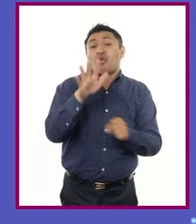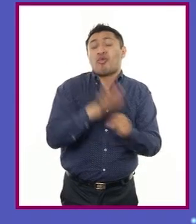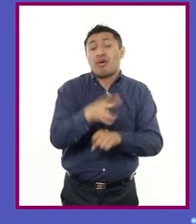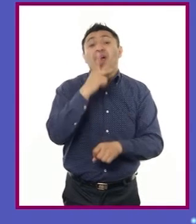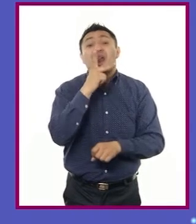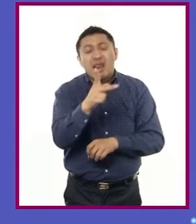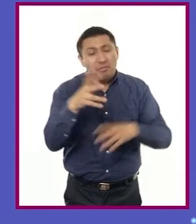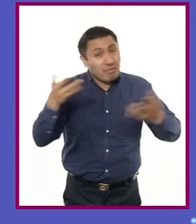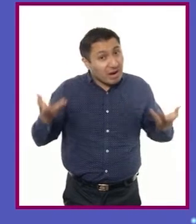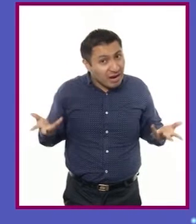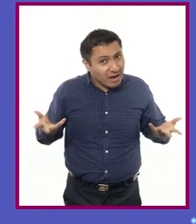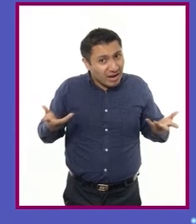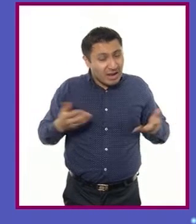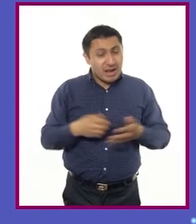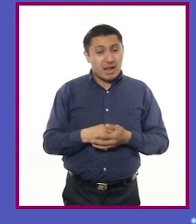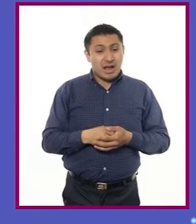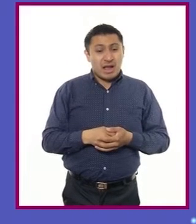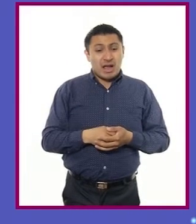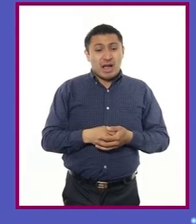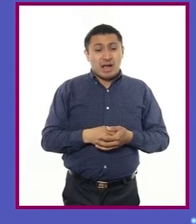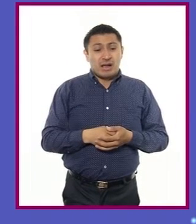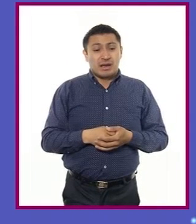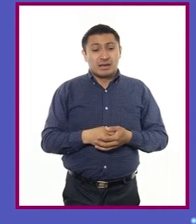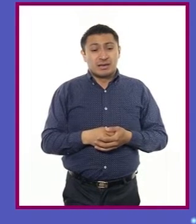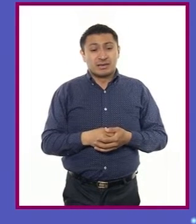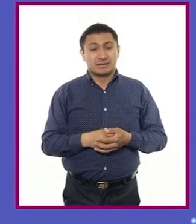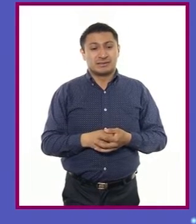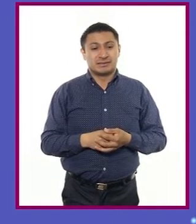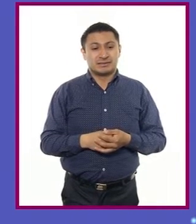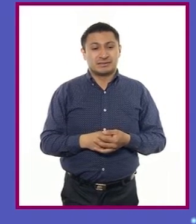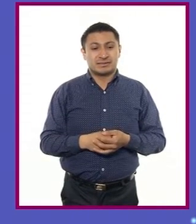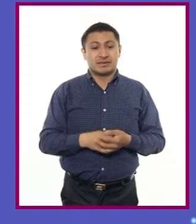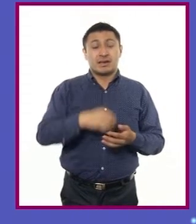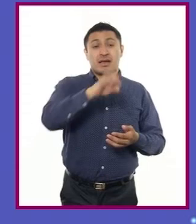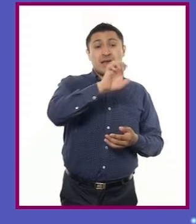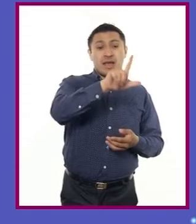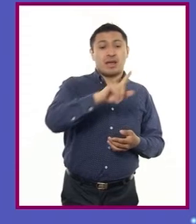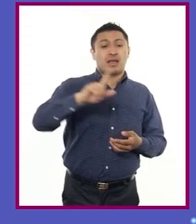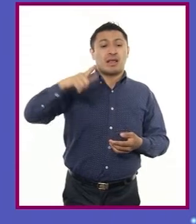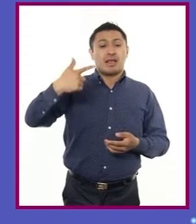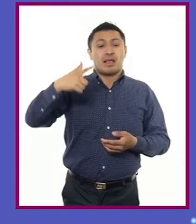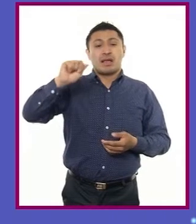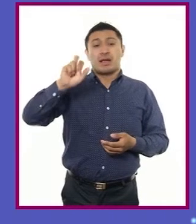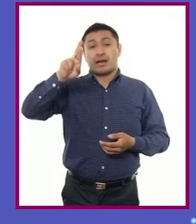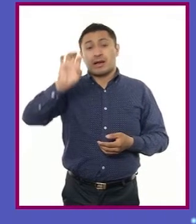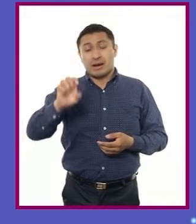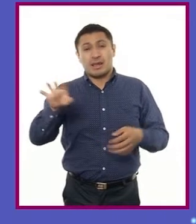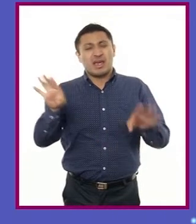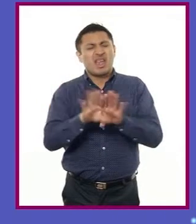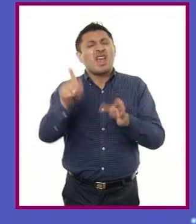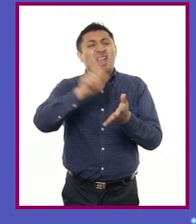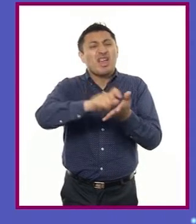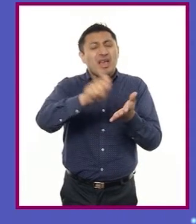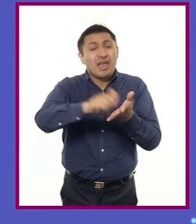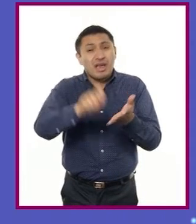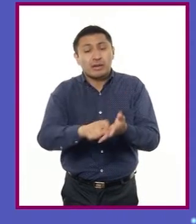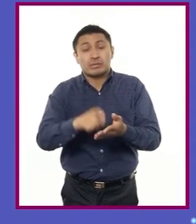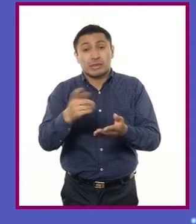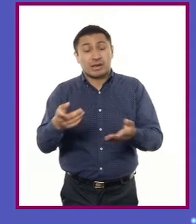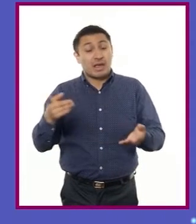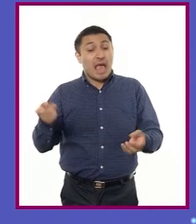cambiarían? El Gare. ¿Cómo lo anotarían? Van a entrarle al